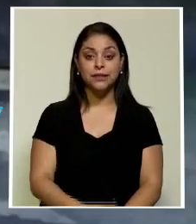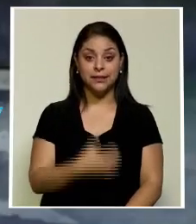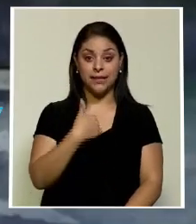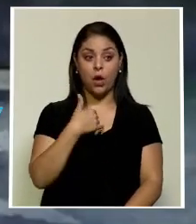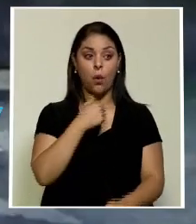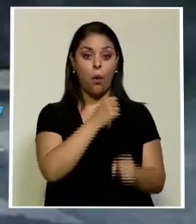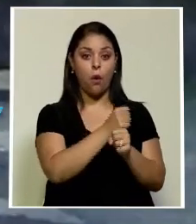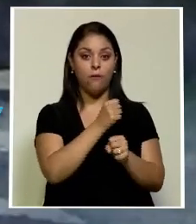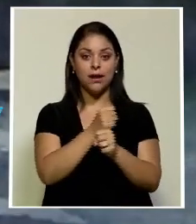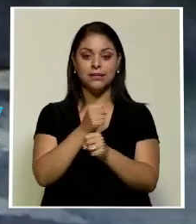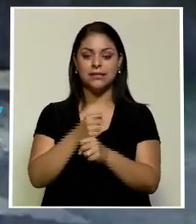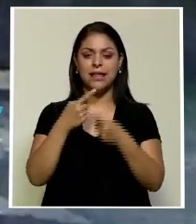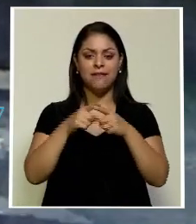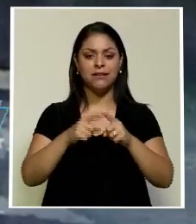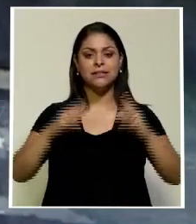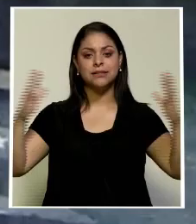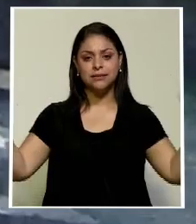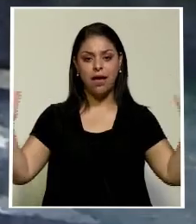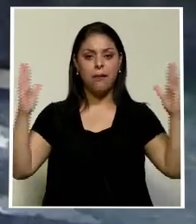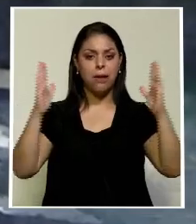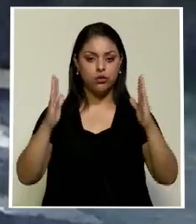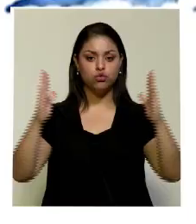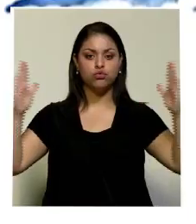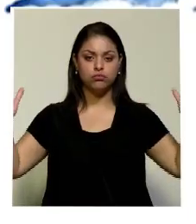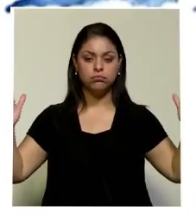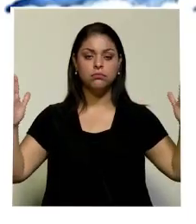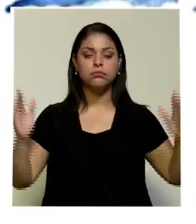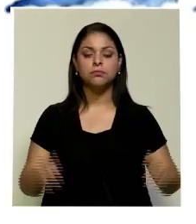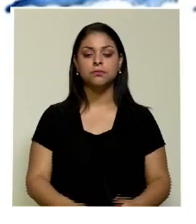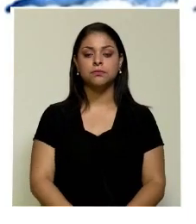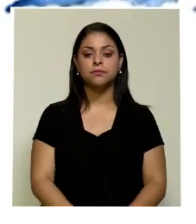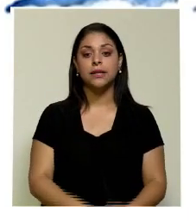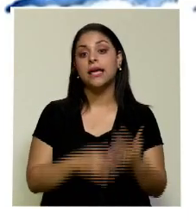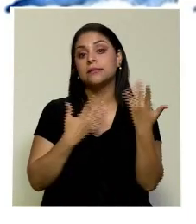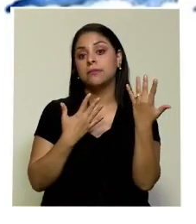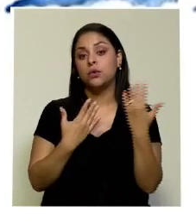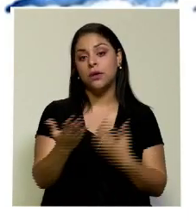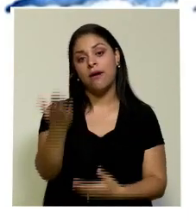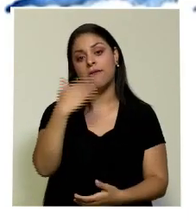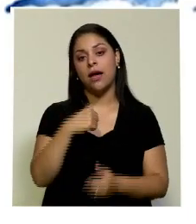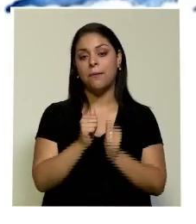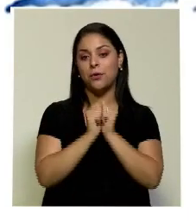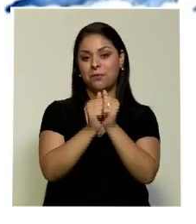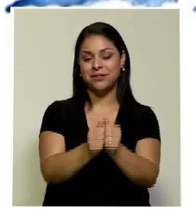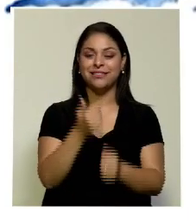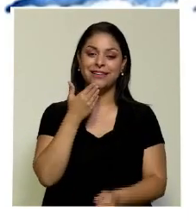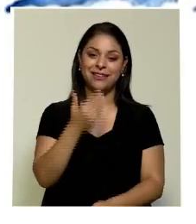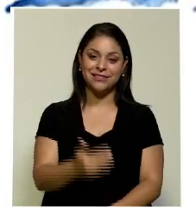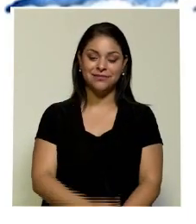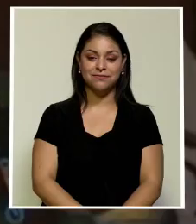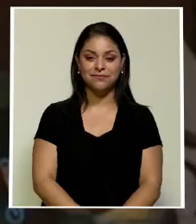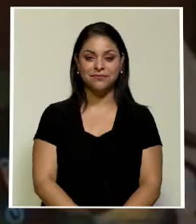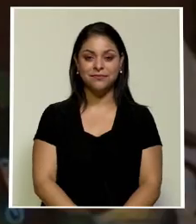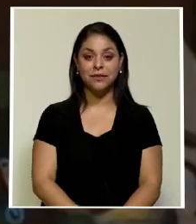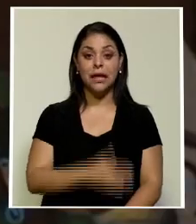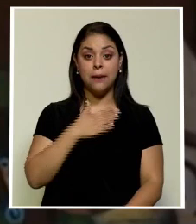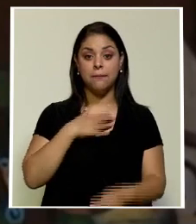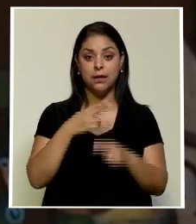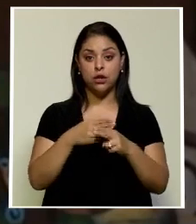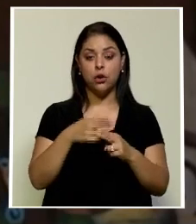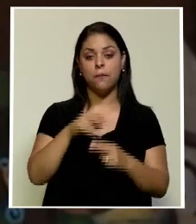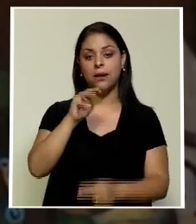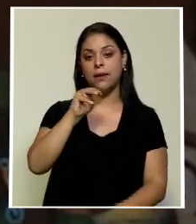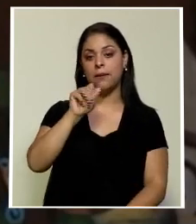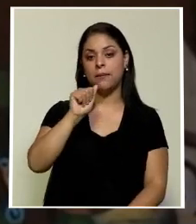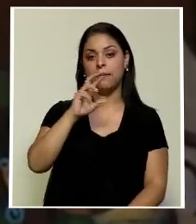obras de diferentes tamaños y espero que puedan llegar y acompañarnos. Muchas gracias. Mi nombre es